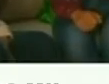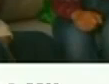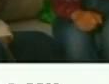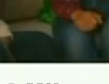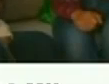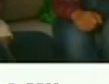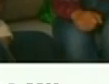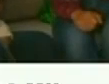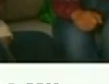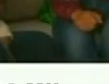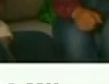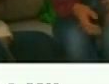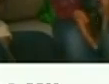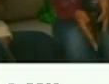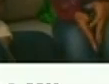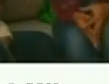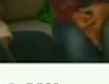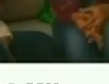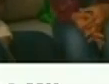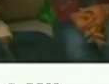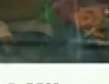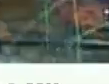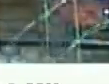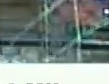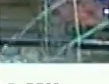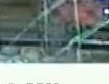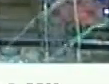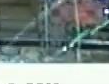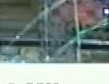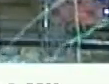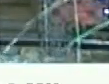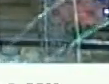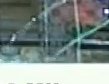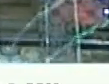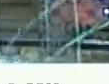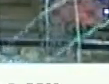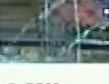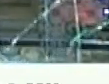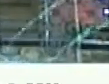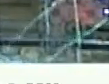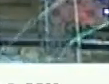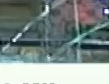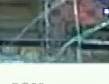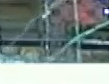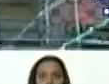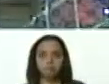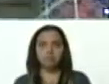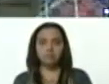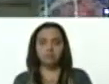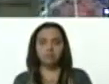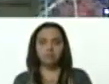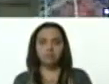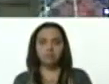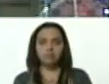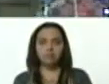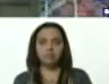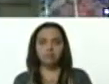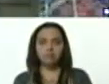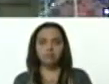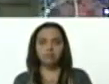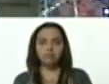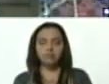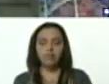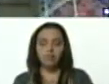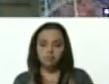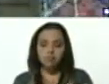disciplina, con amor. La revolución del amor. Sí se puede. La revolución del amor. Por eso